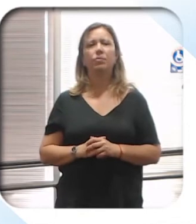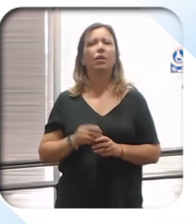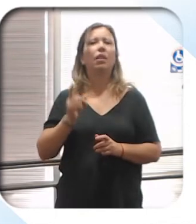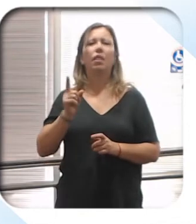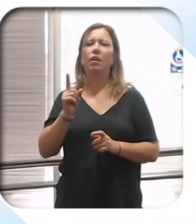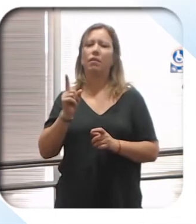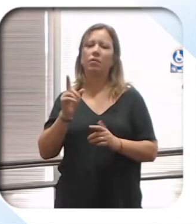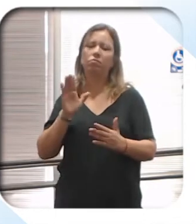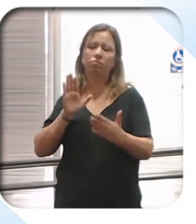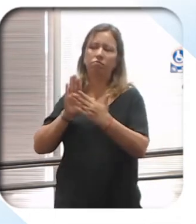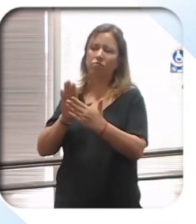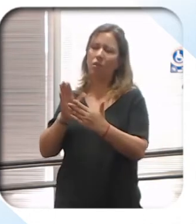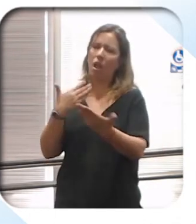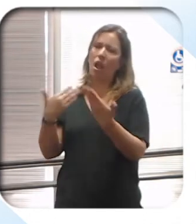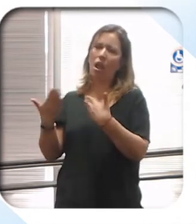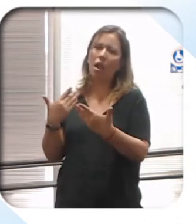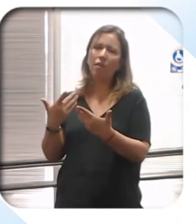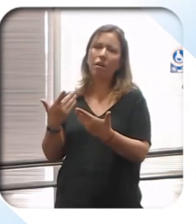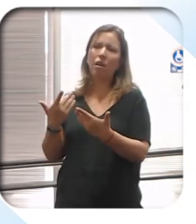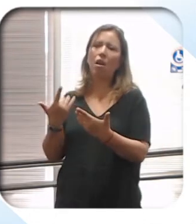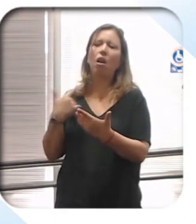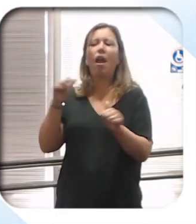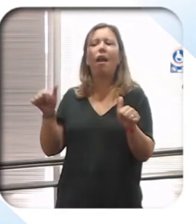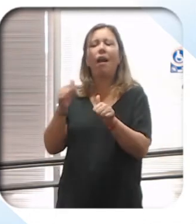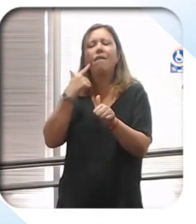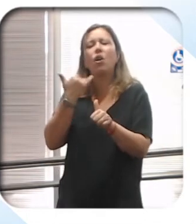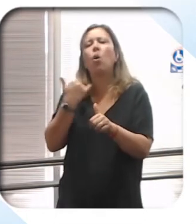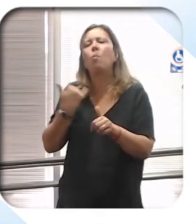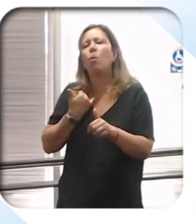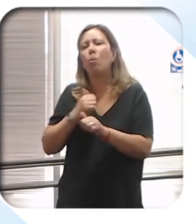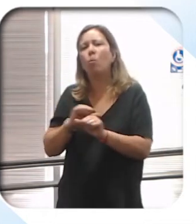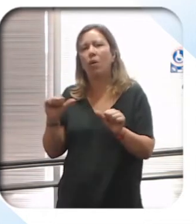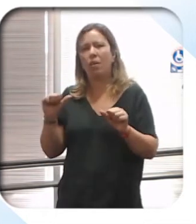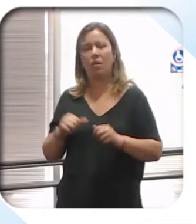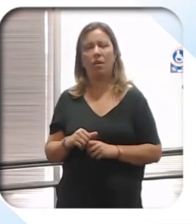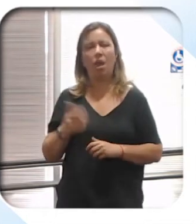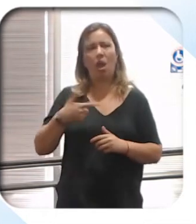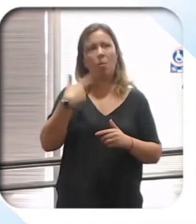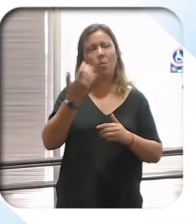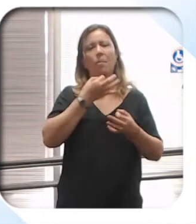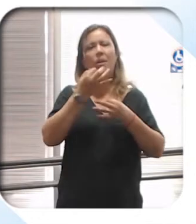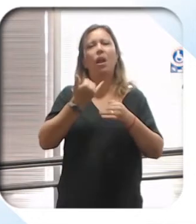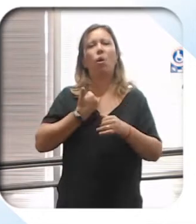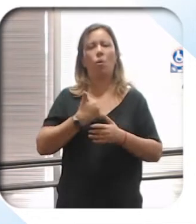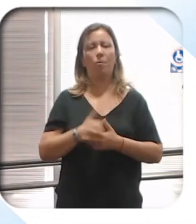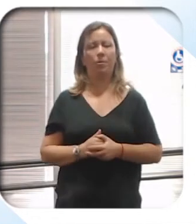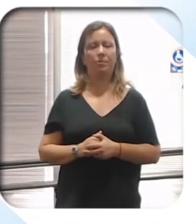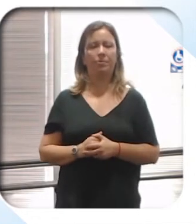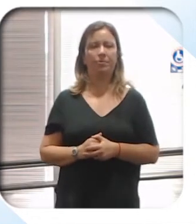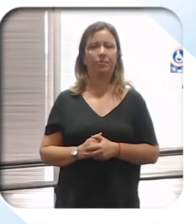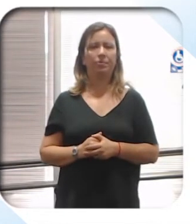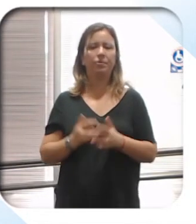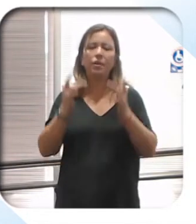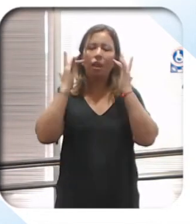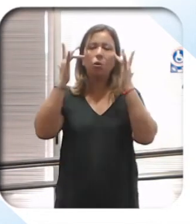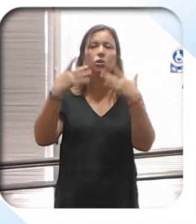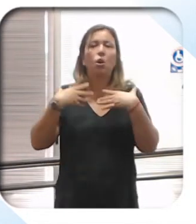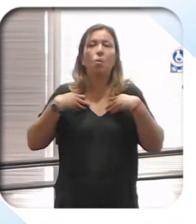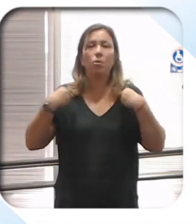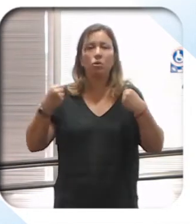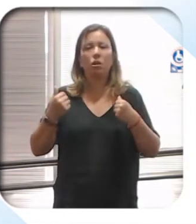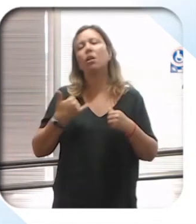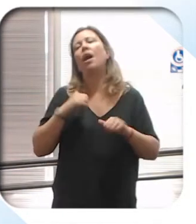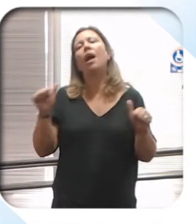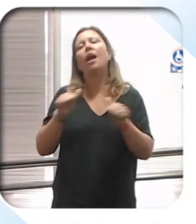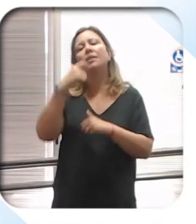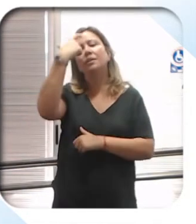Tenemos que enfrentarlos y manejarlos de alguna forma. Ahora veremos cómo lo haremos. Educación emocional,